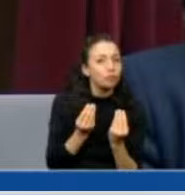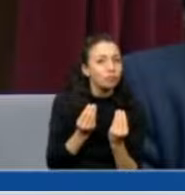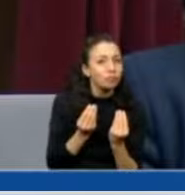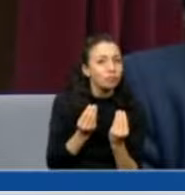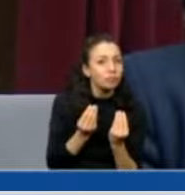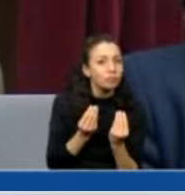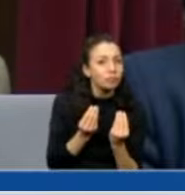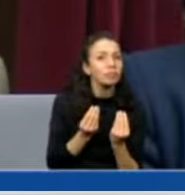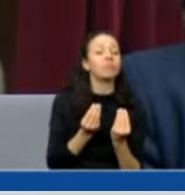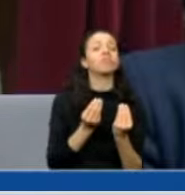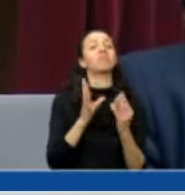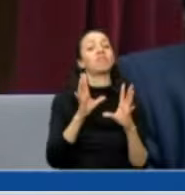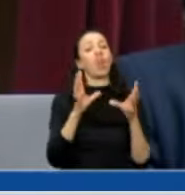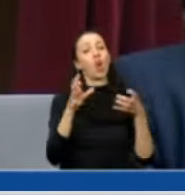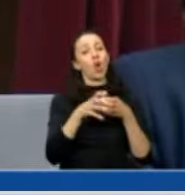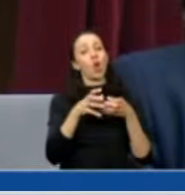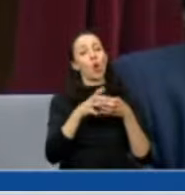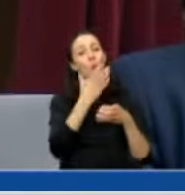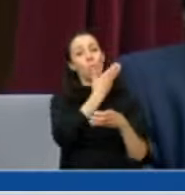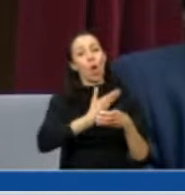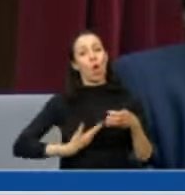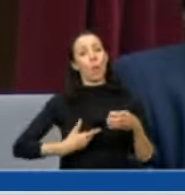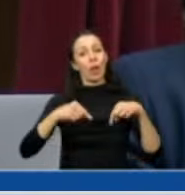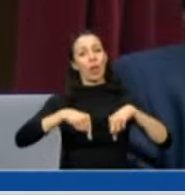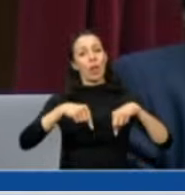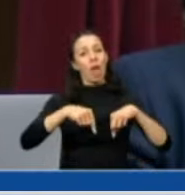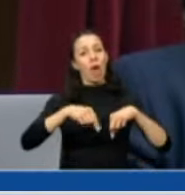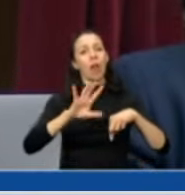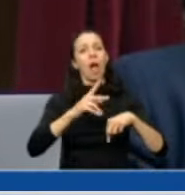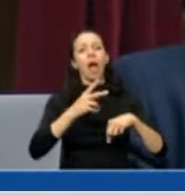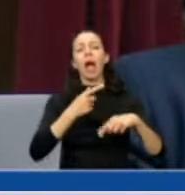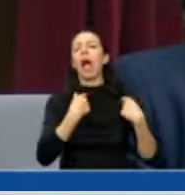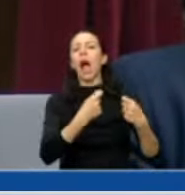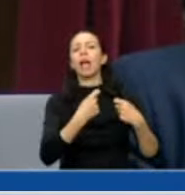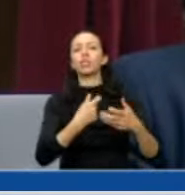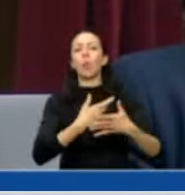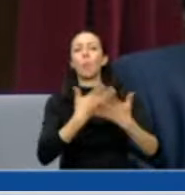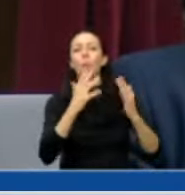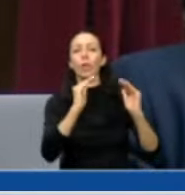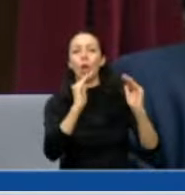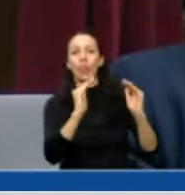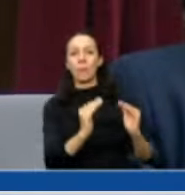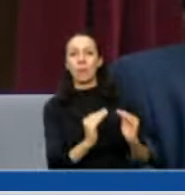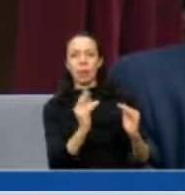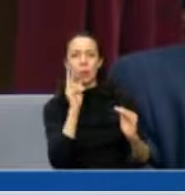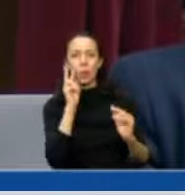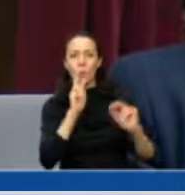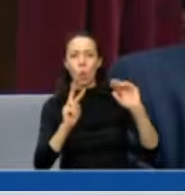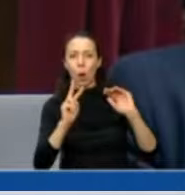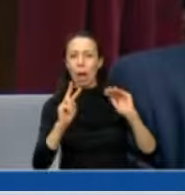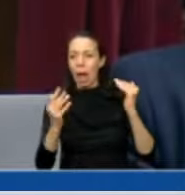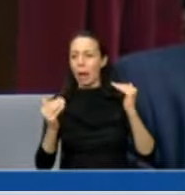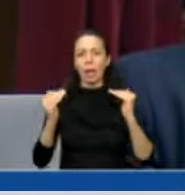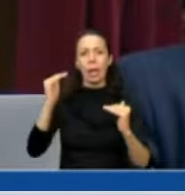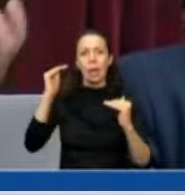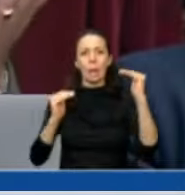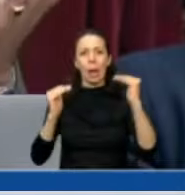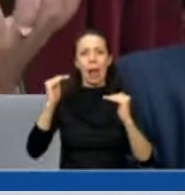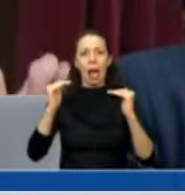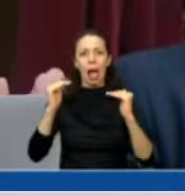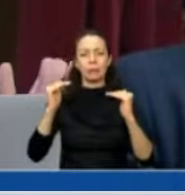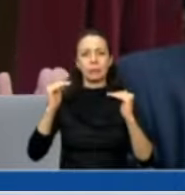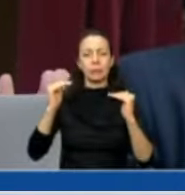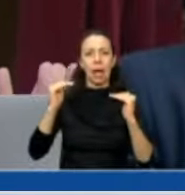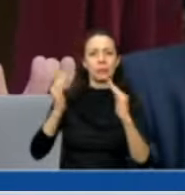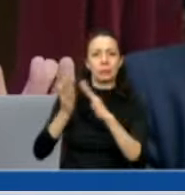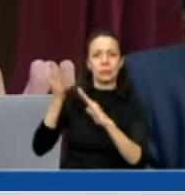ni pienso distinto a lo que pueda pensar mi correligionario. Sí, Aguirre, más allá de lo que usted estaba planteando, bueno, su pesimismo respecto a los próximos 6 meses,